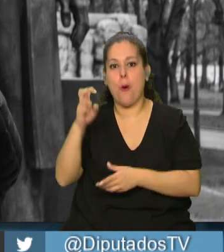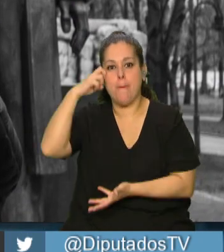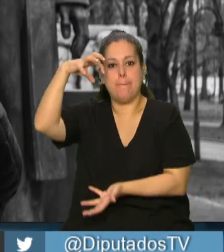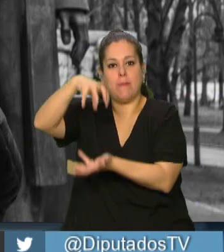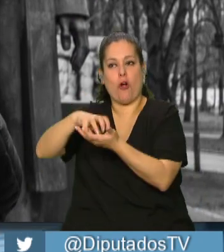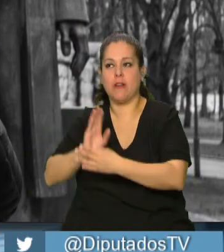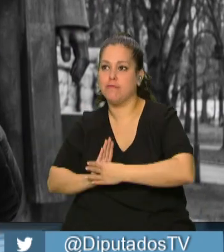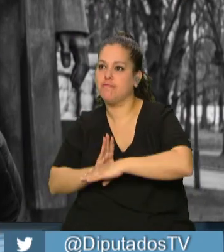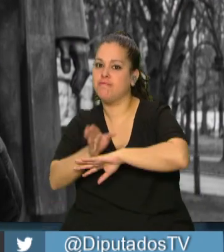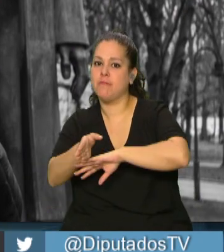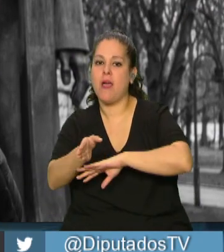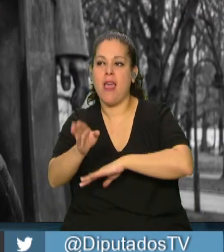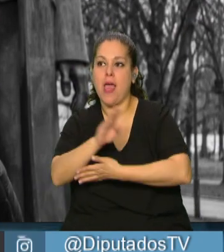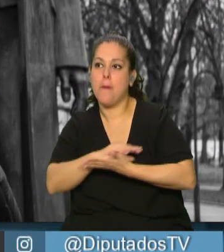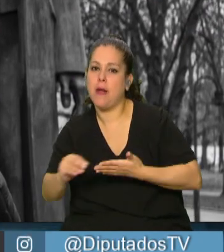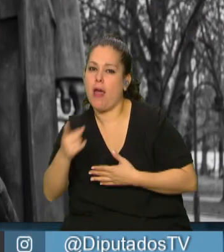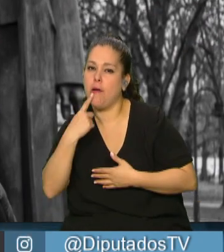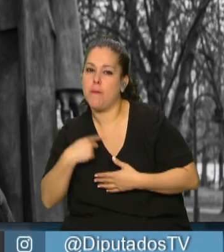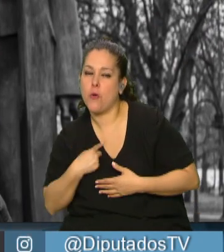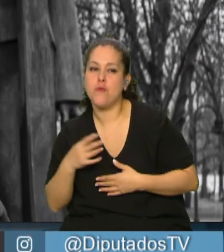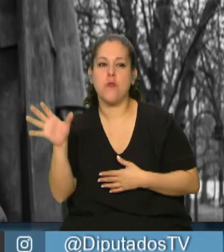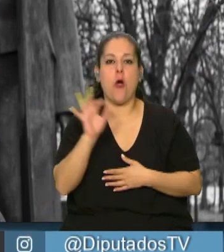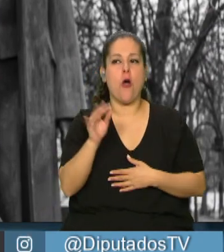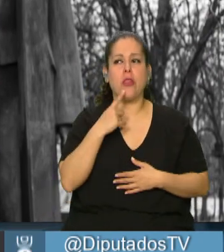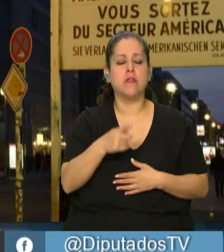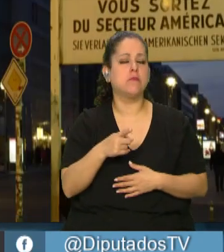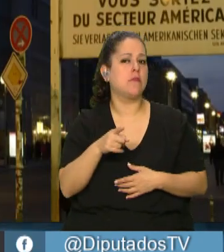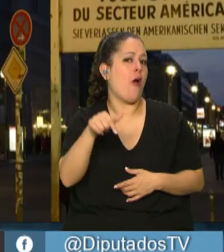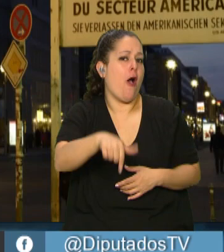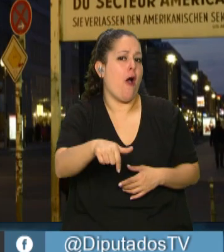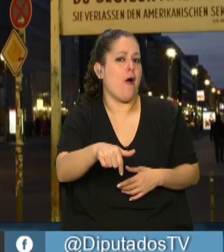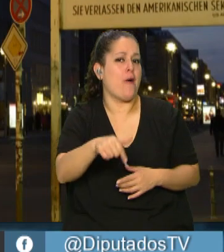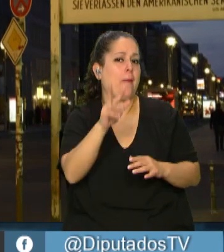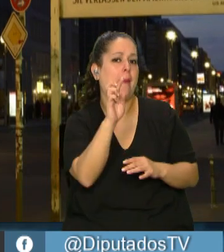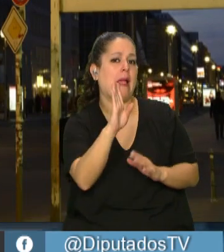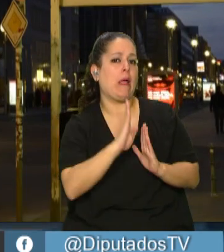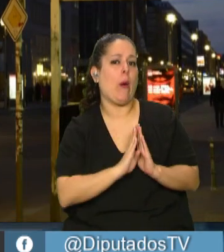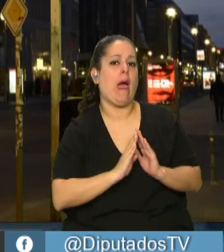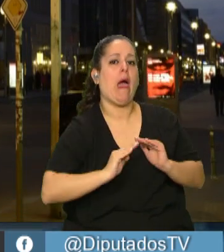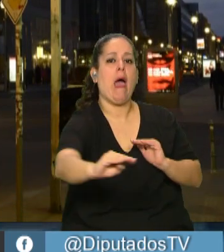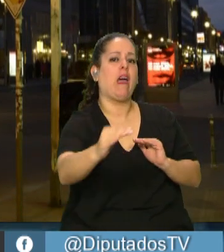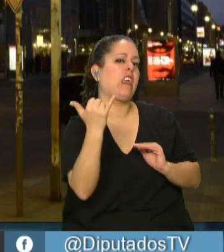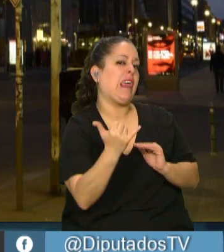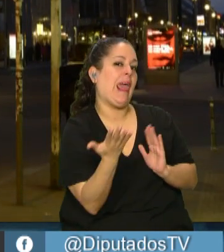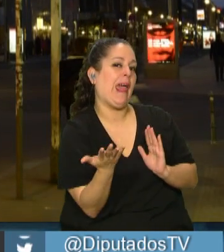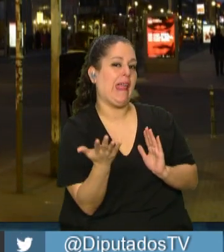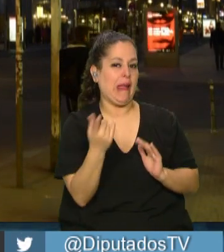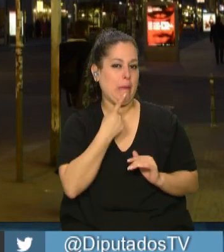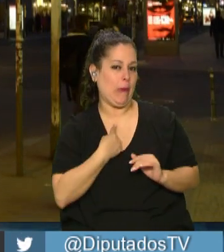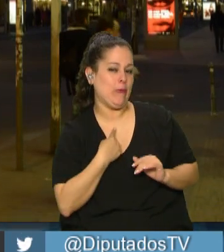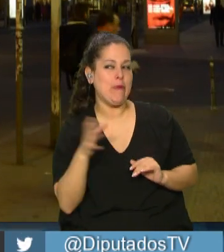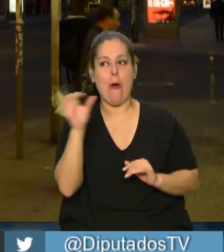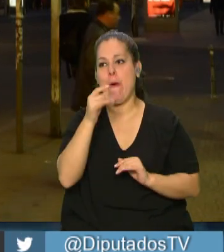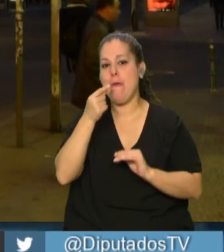empleado te pregunta o ya tiene incorporado el con qué me voy a encontrar en planta baja, o con qué me voy a encontrar en el entrepiso o